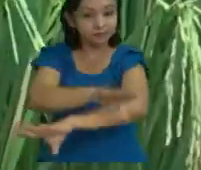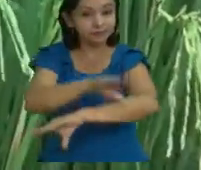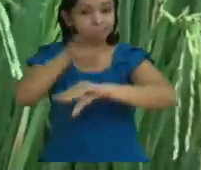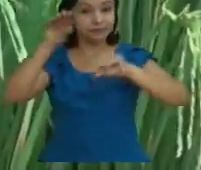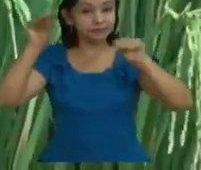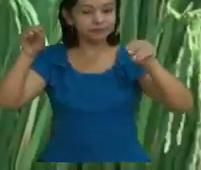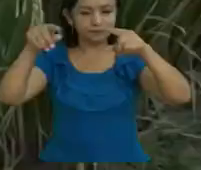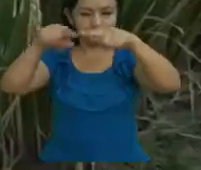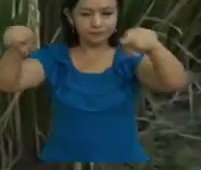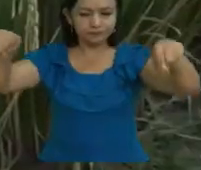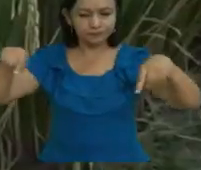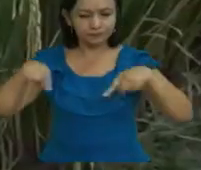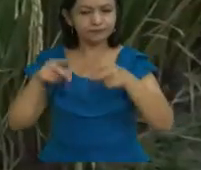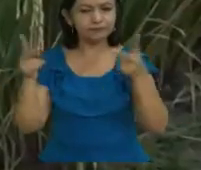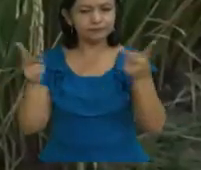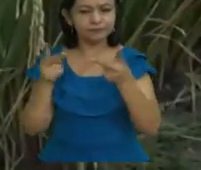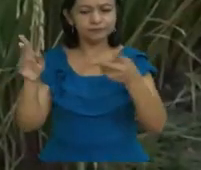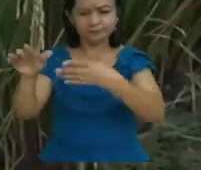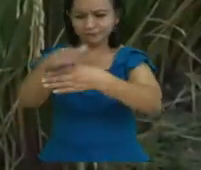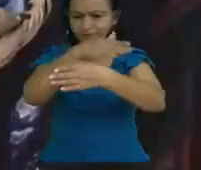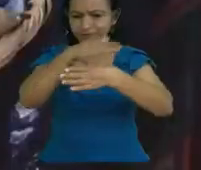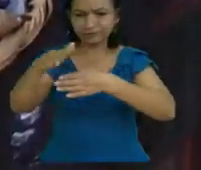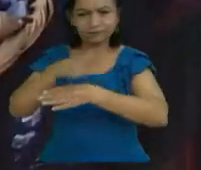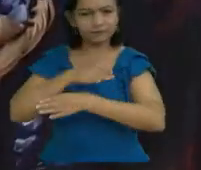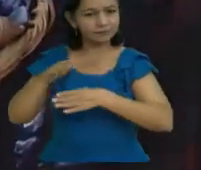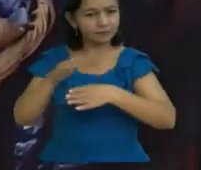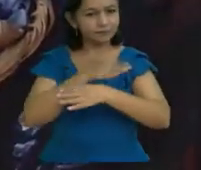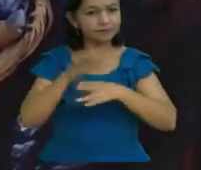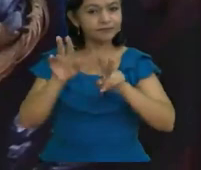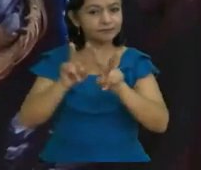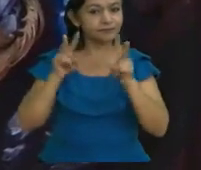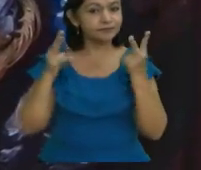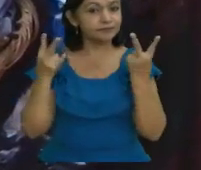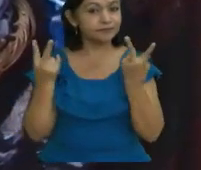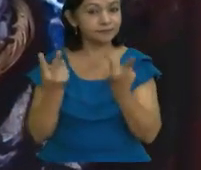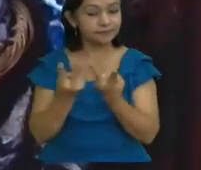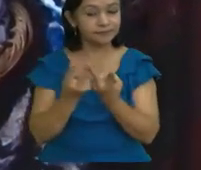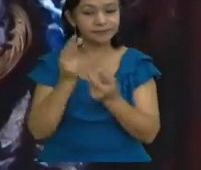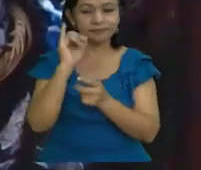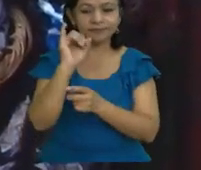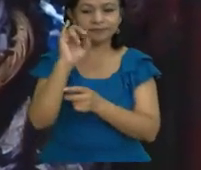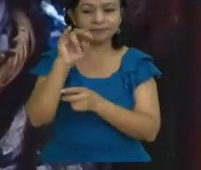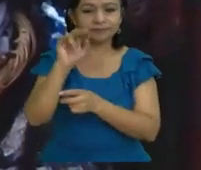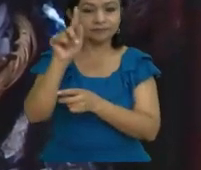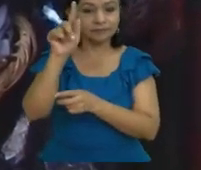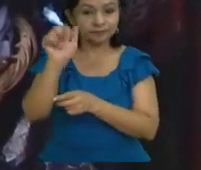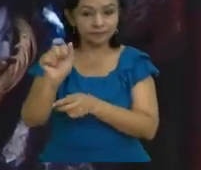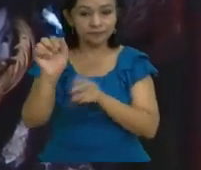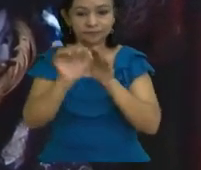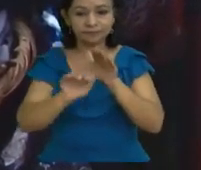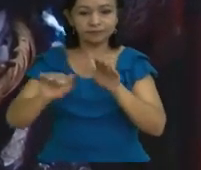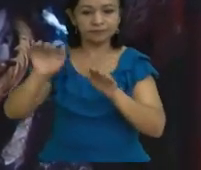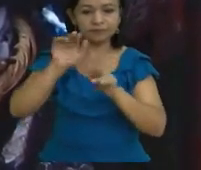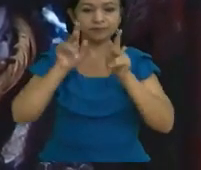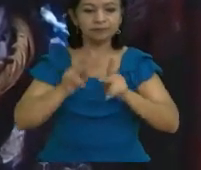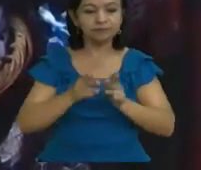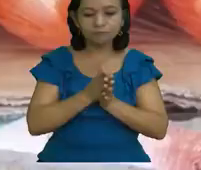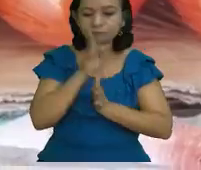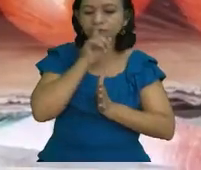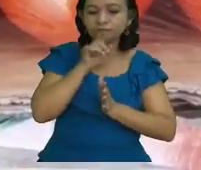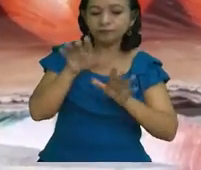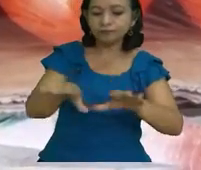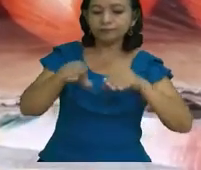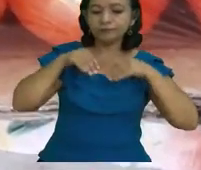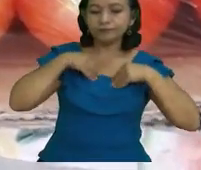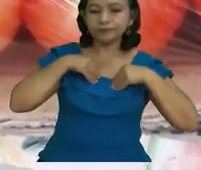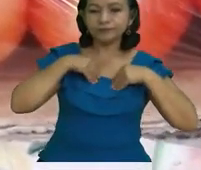vivero con variedades que ha generado el INTA también y que son las que más ha adoptado los productores en ese